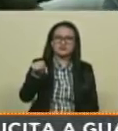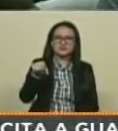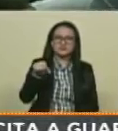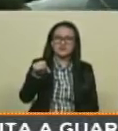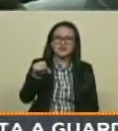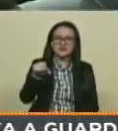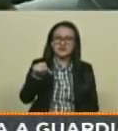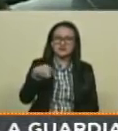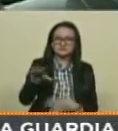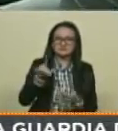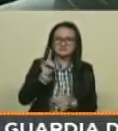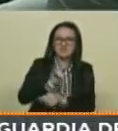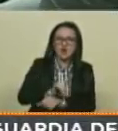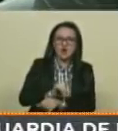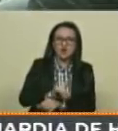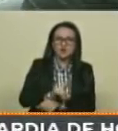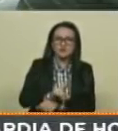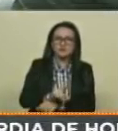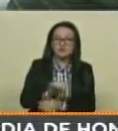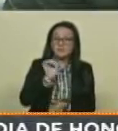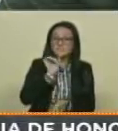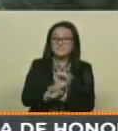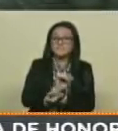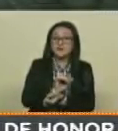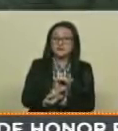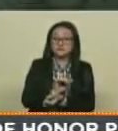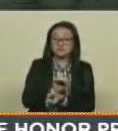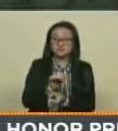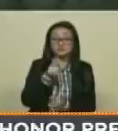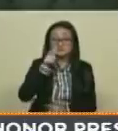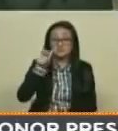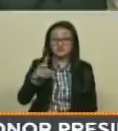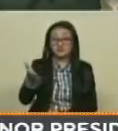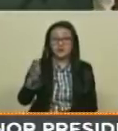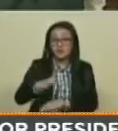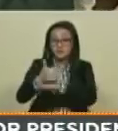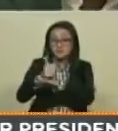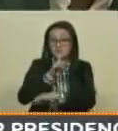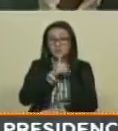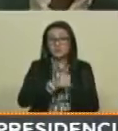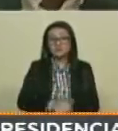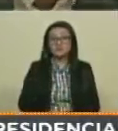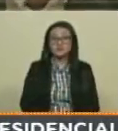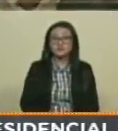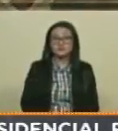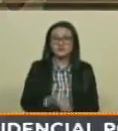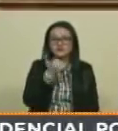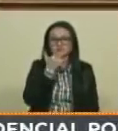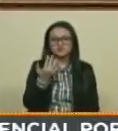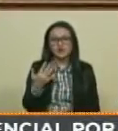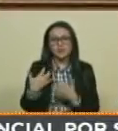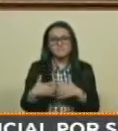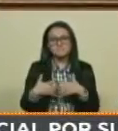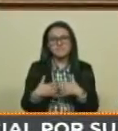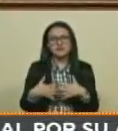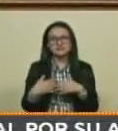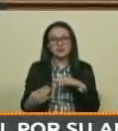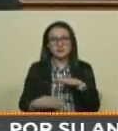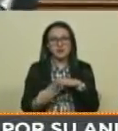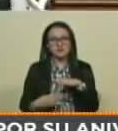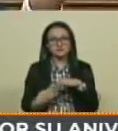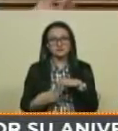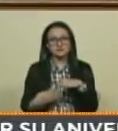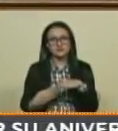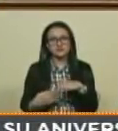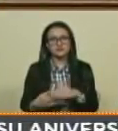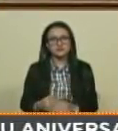hizo cualquier falta y terminaba preso hasta el ahorrista. ¿Qué pasó con las empresas básicas?